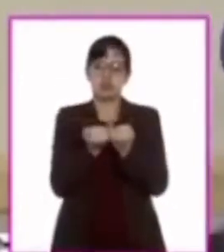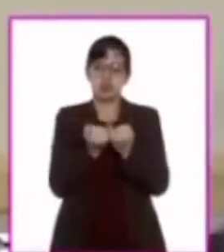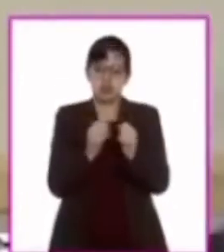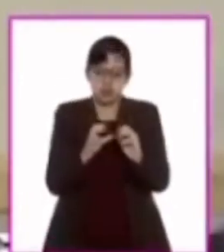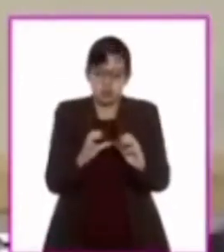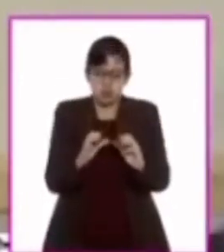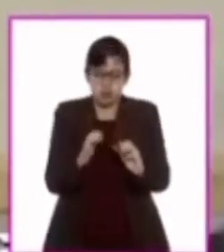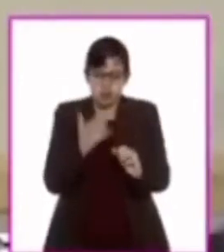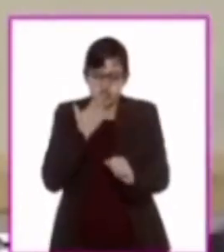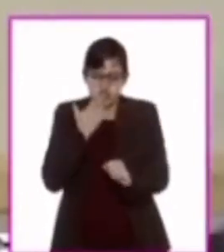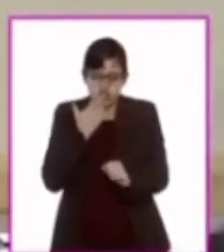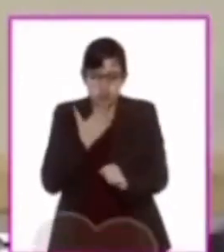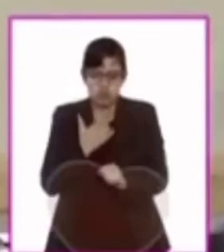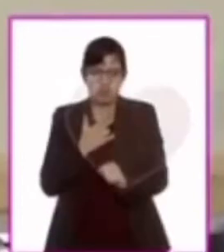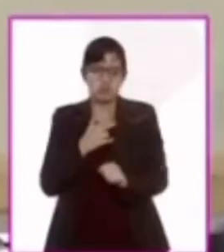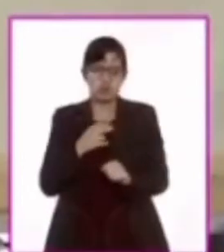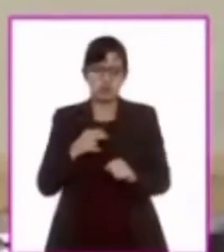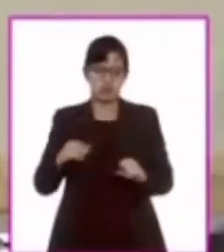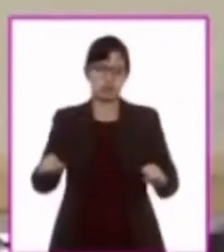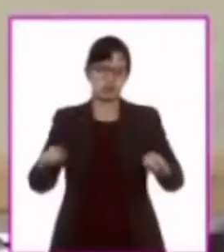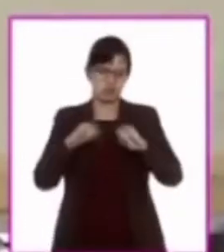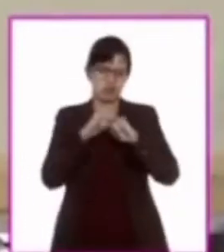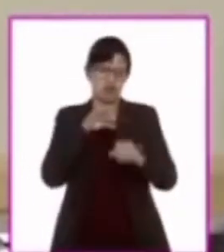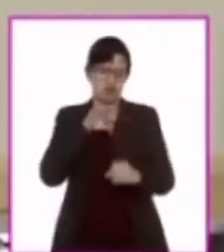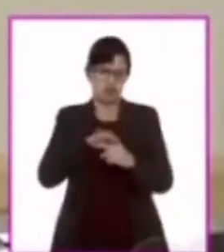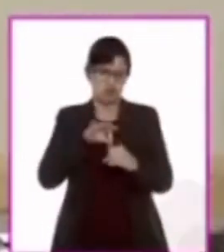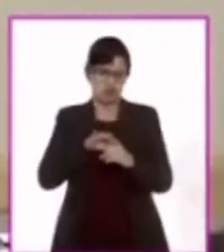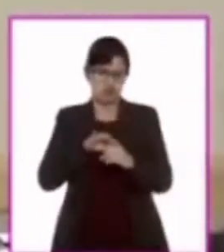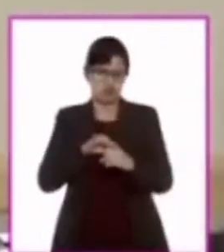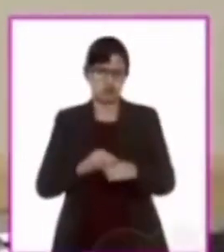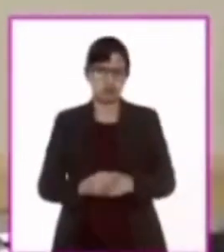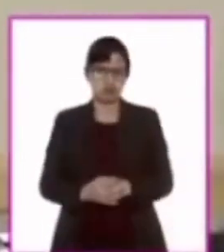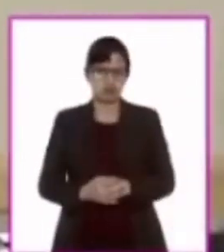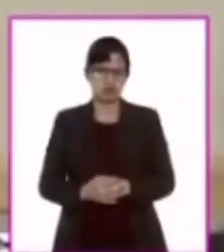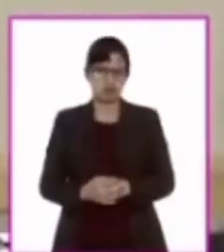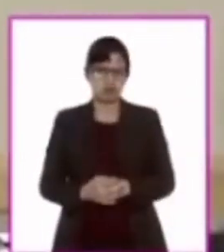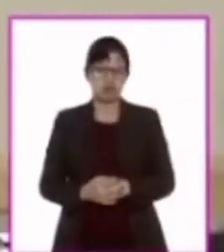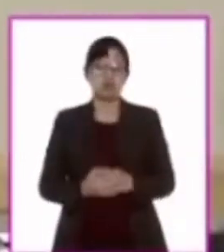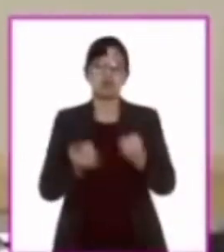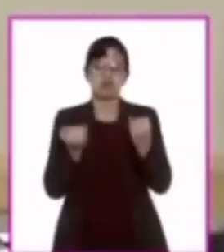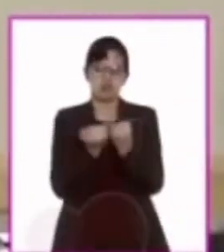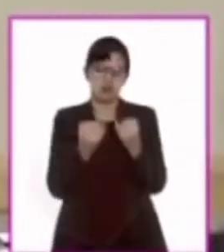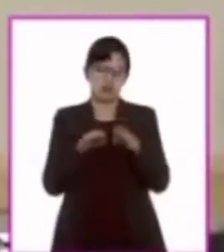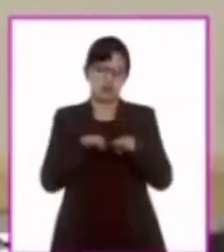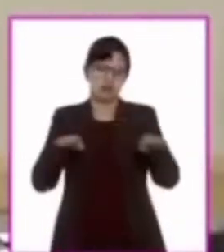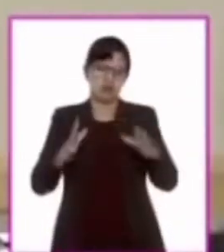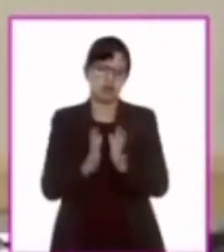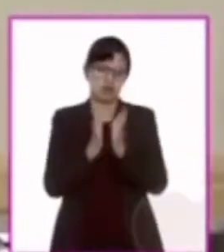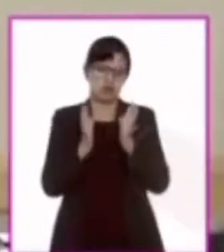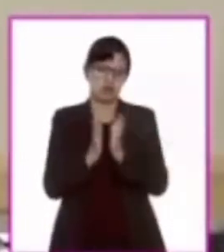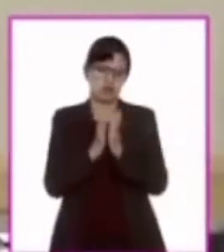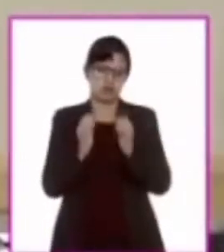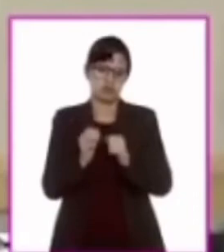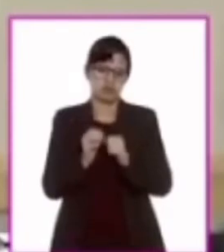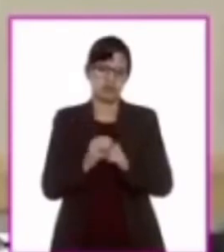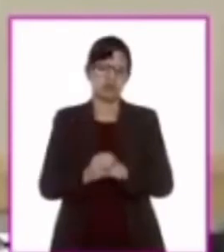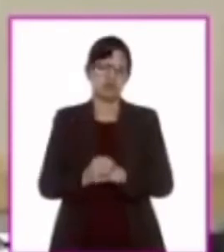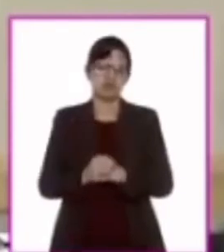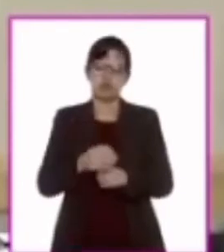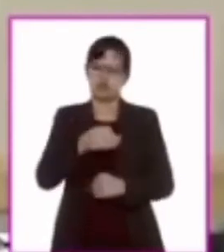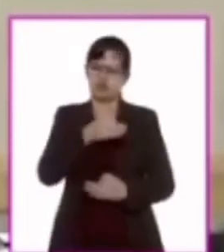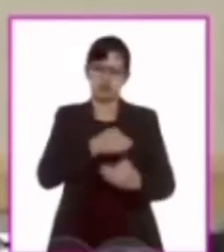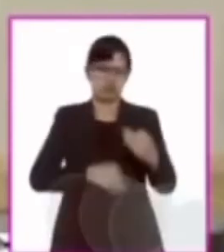elecciones de la institución área electoral y por ende de la democracia suponen e imponen a